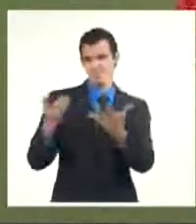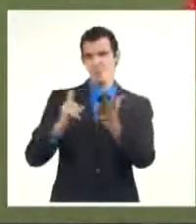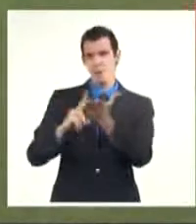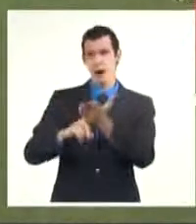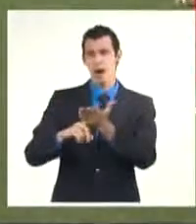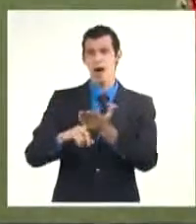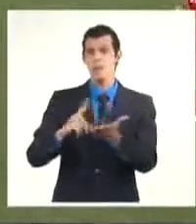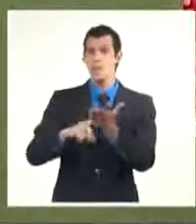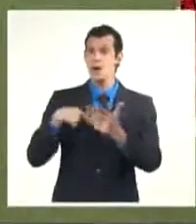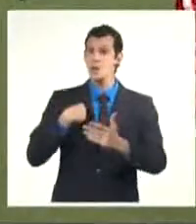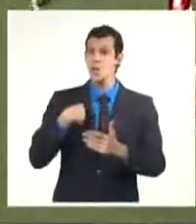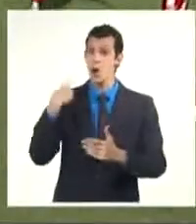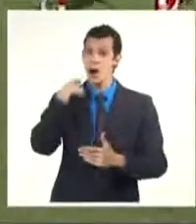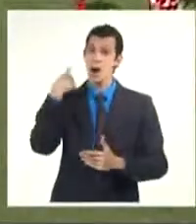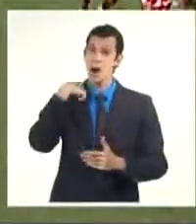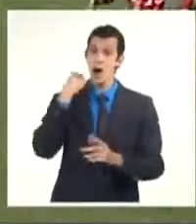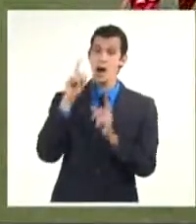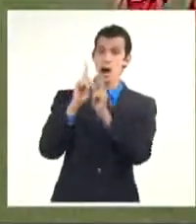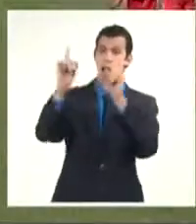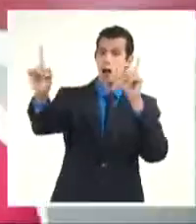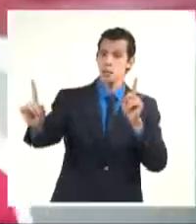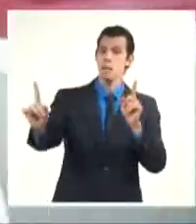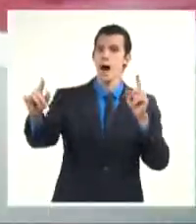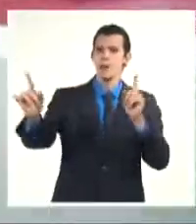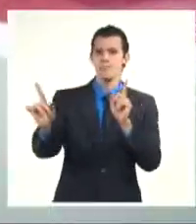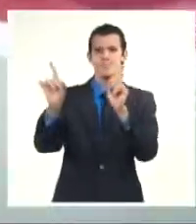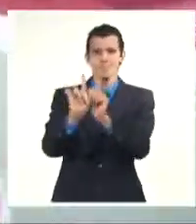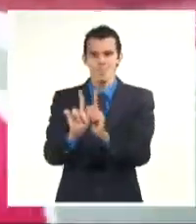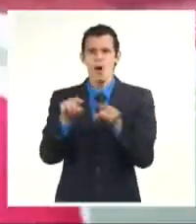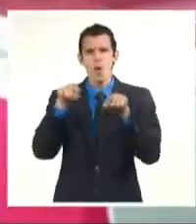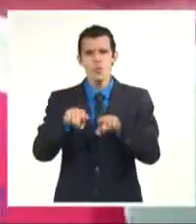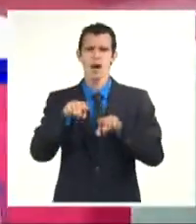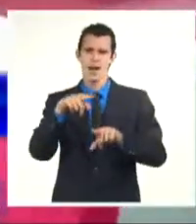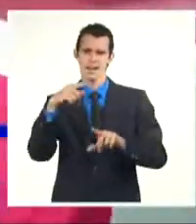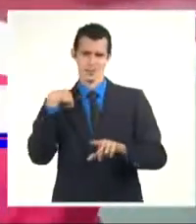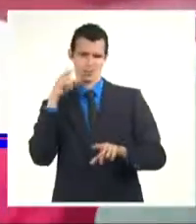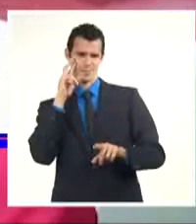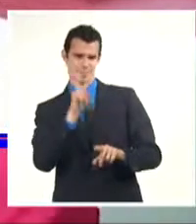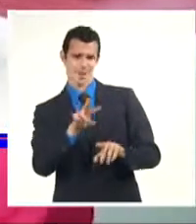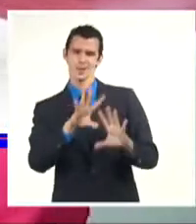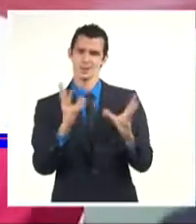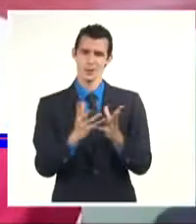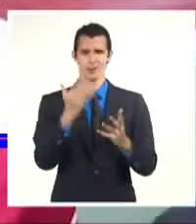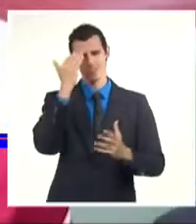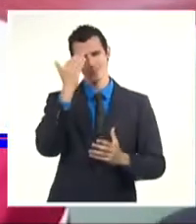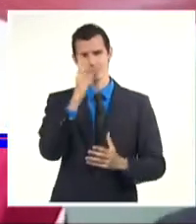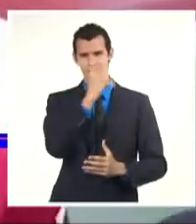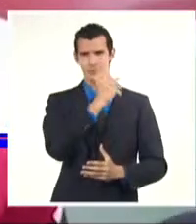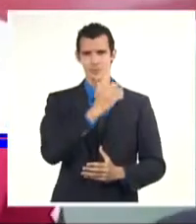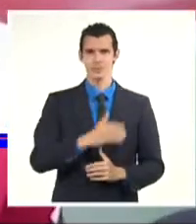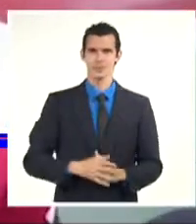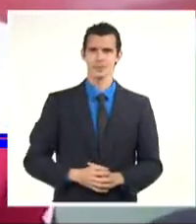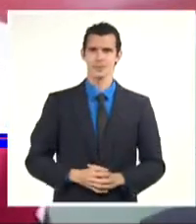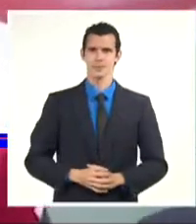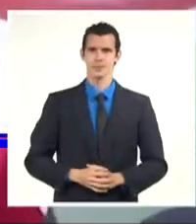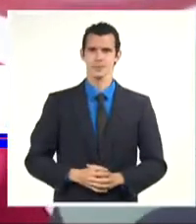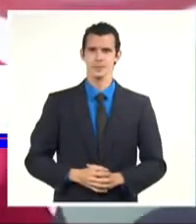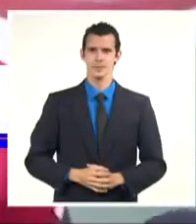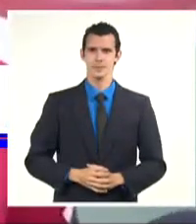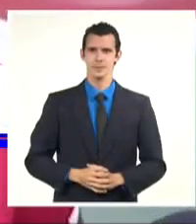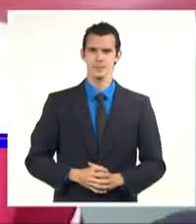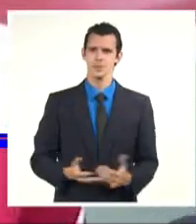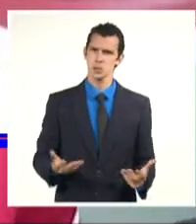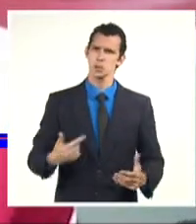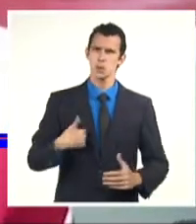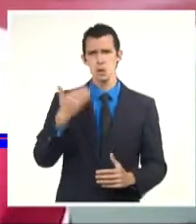desde La Habana a verme y bueno, fue muy bonito. Bueno, primero agradecerle a esta afición de Santiago que nos recibe